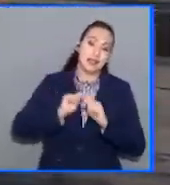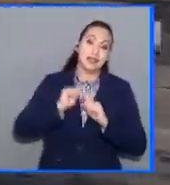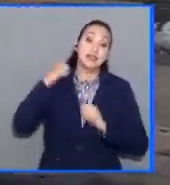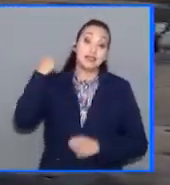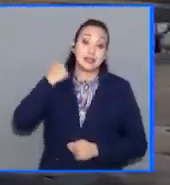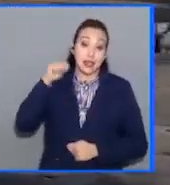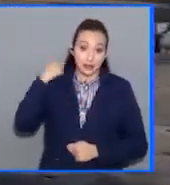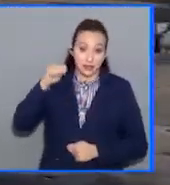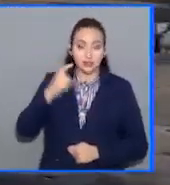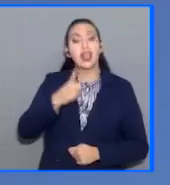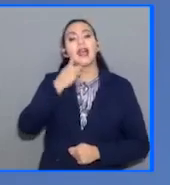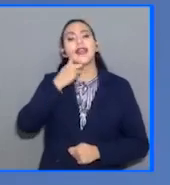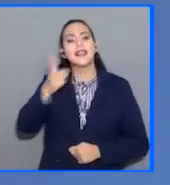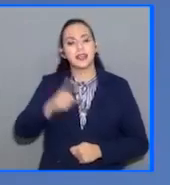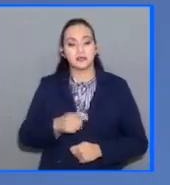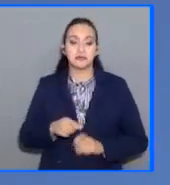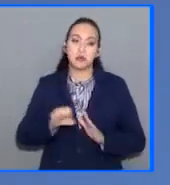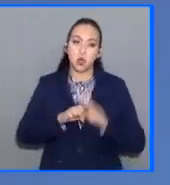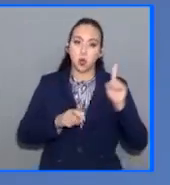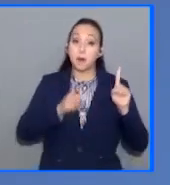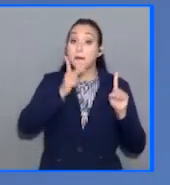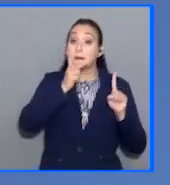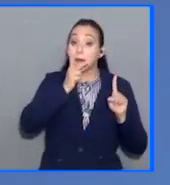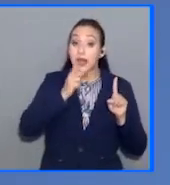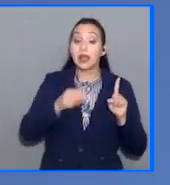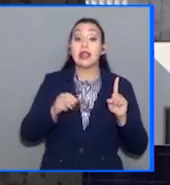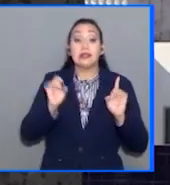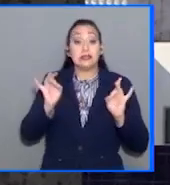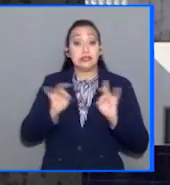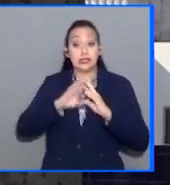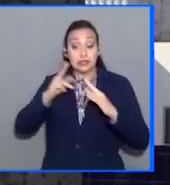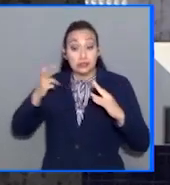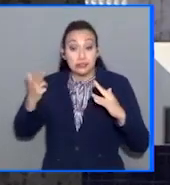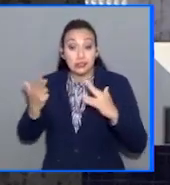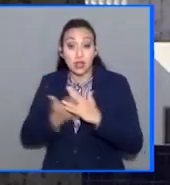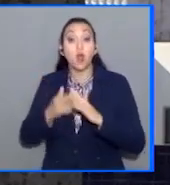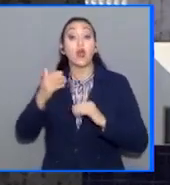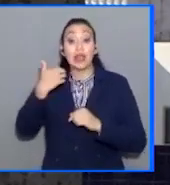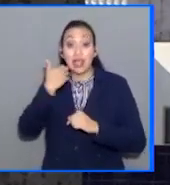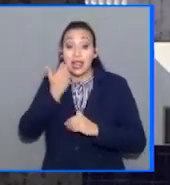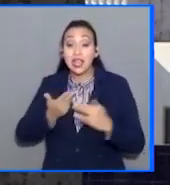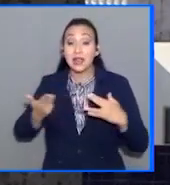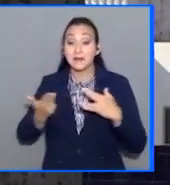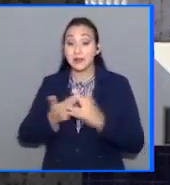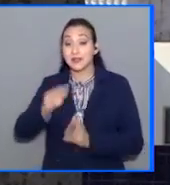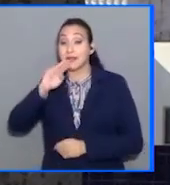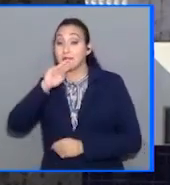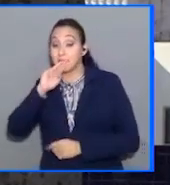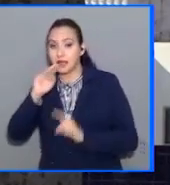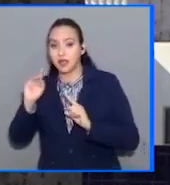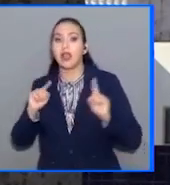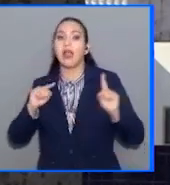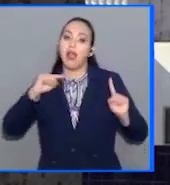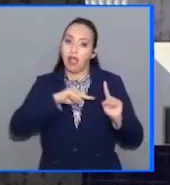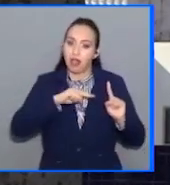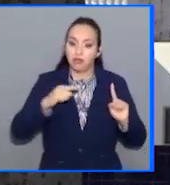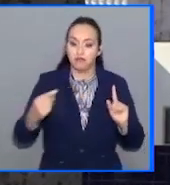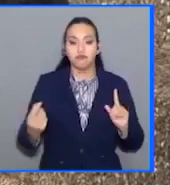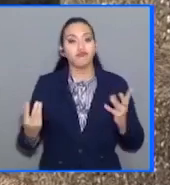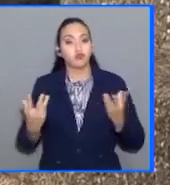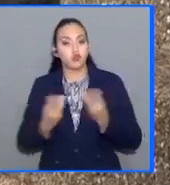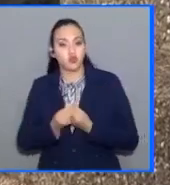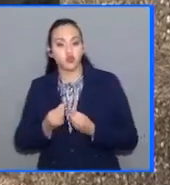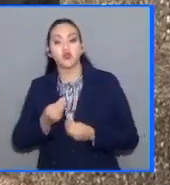hecho de que un padre intente o cometa feminicidio tendría como consecuencia la limitación, suspensión o pérdida